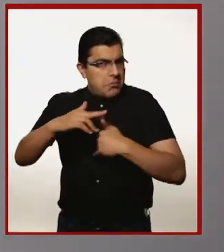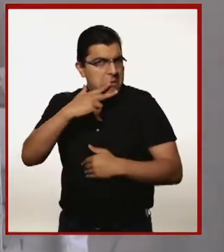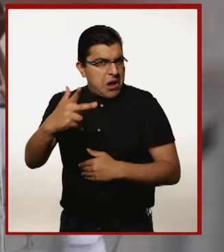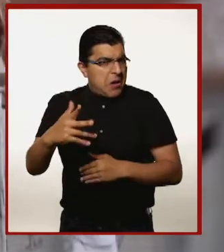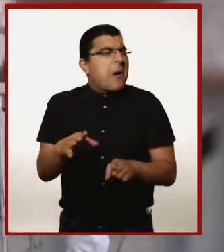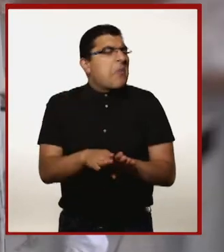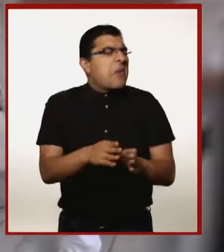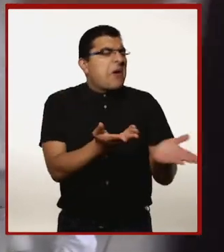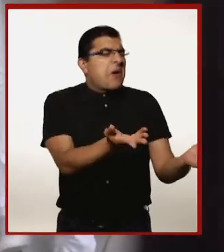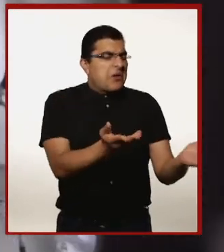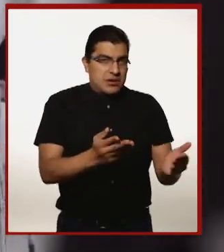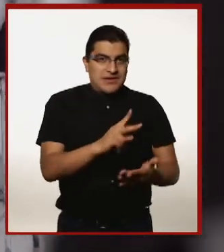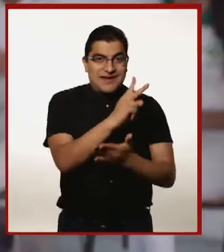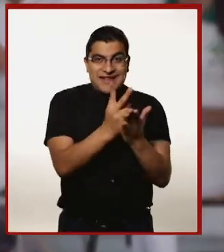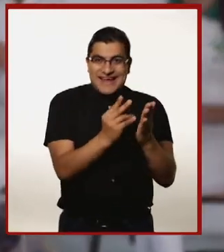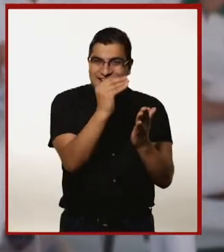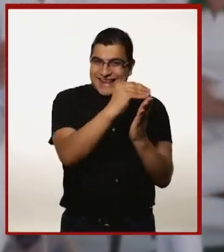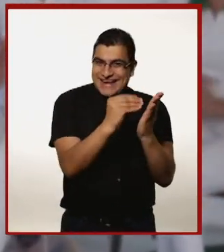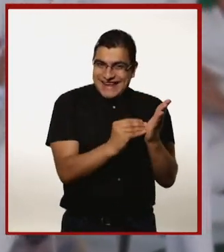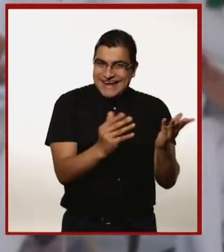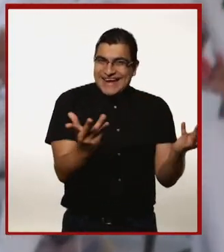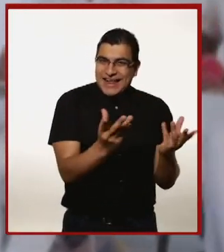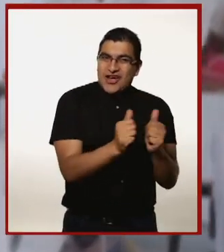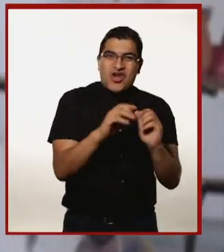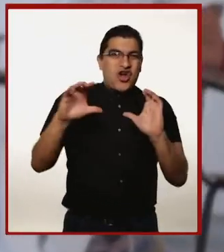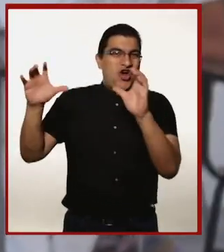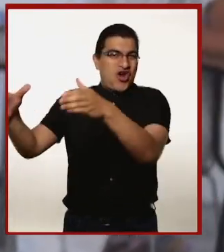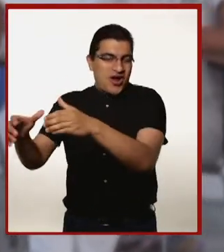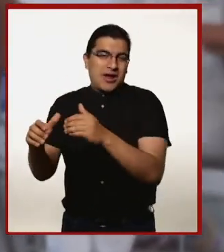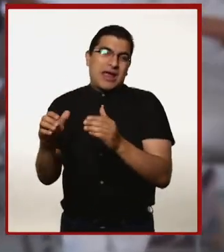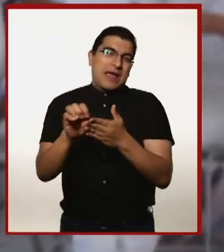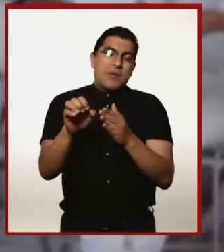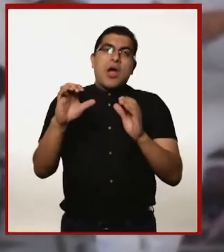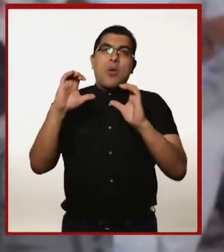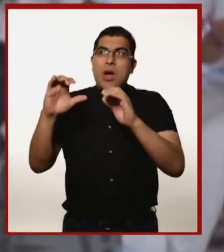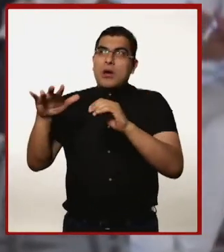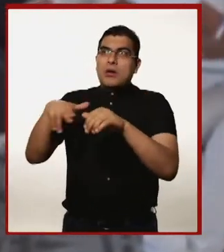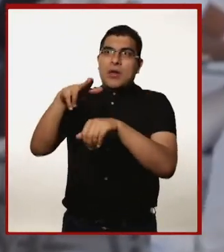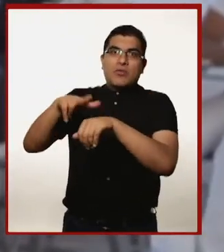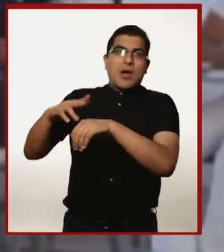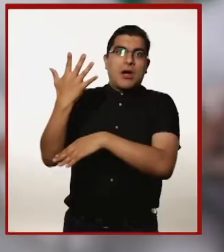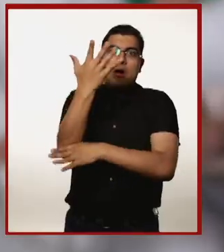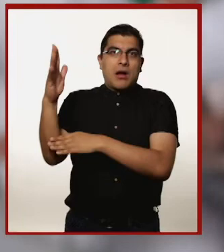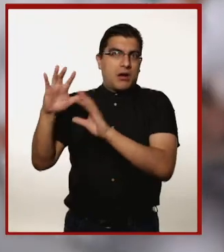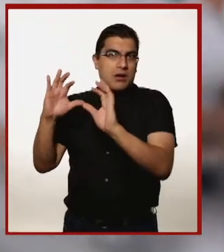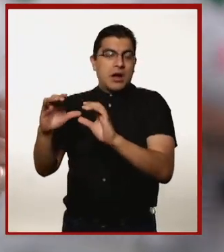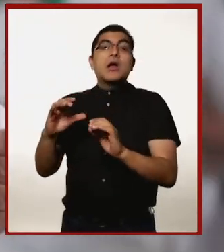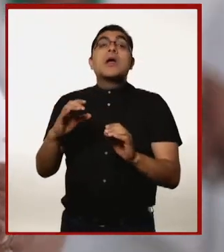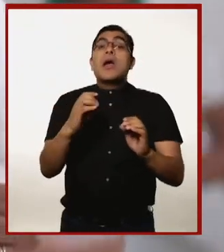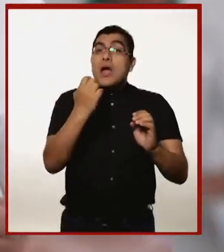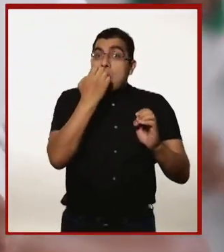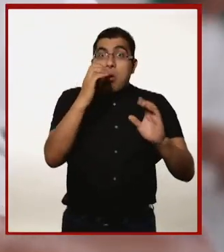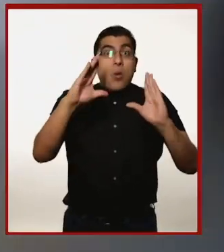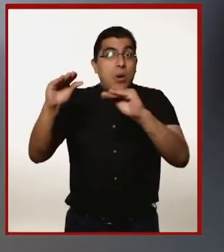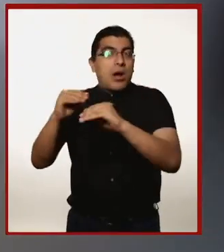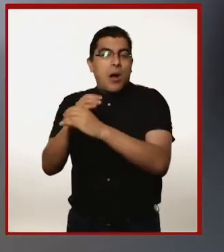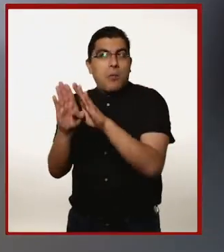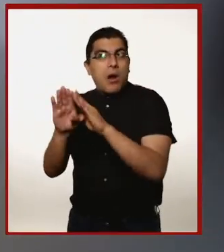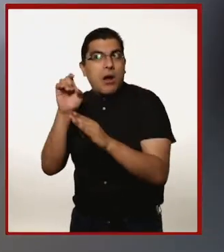una mejor forma. Todos esos proyectos comunitarios relacionados con el cuidado del ambiente, la educación